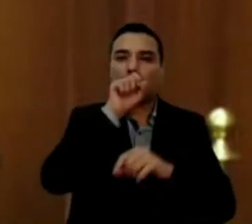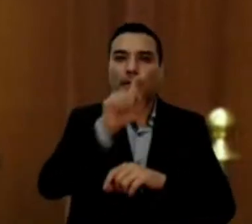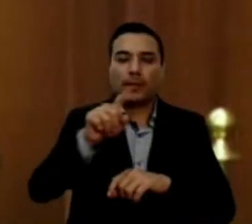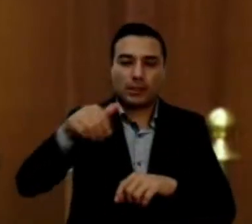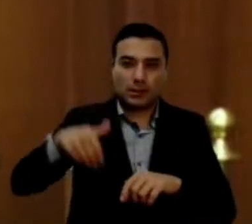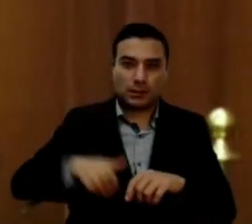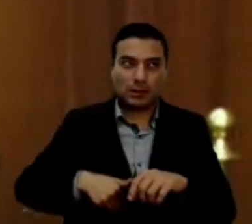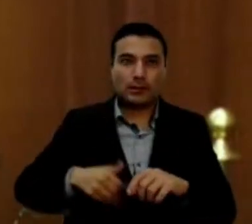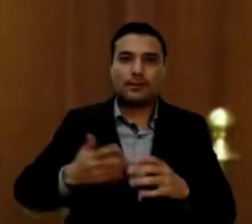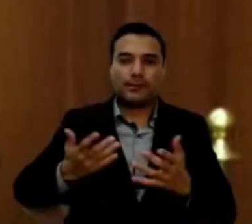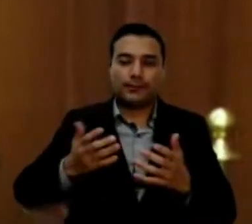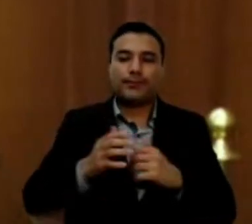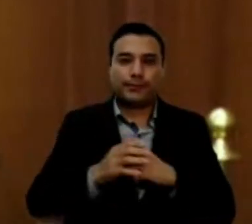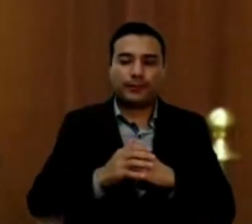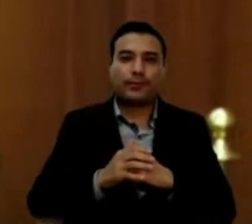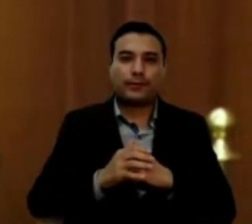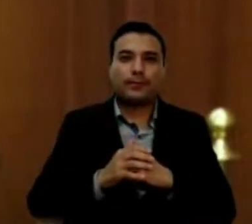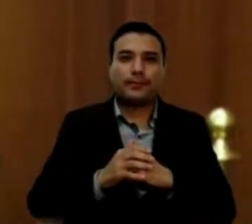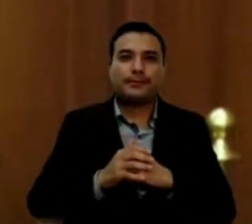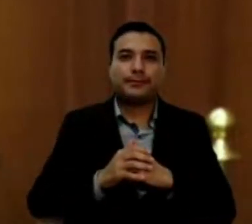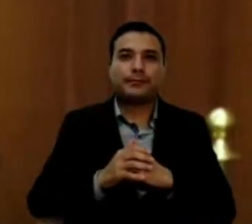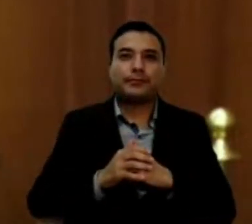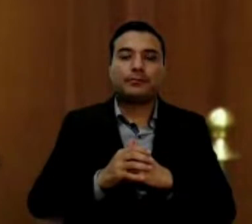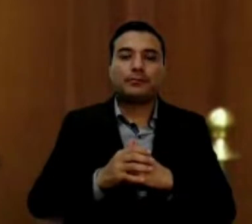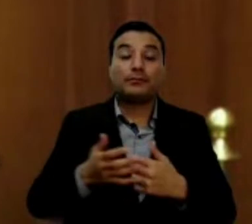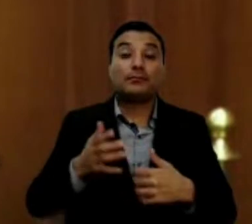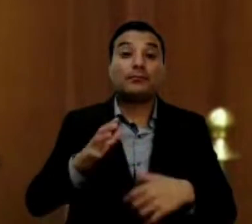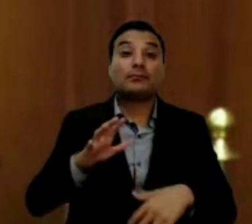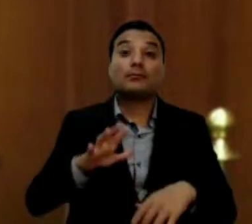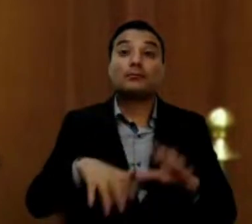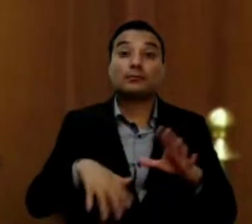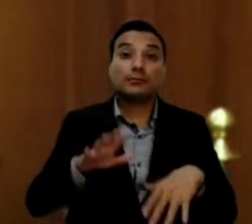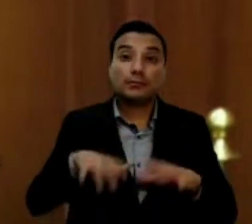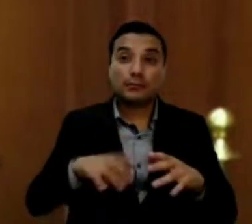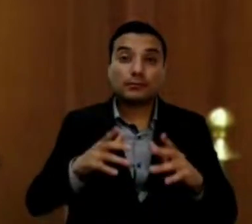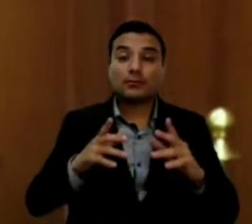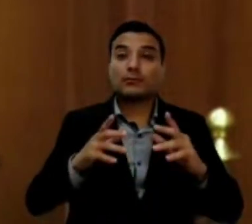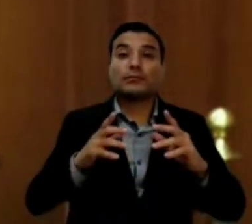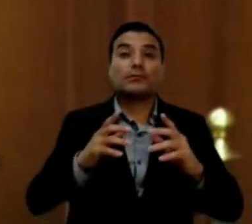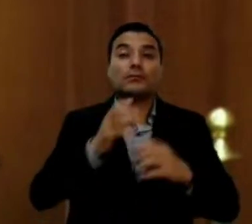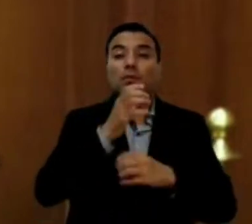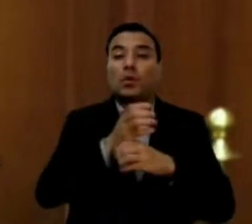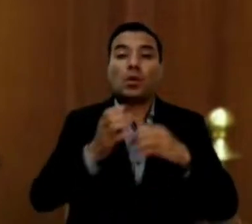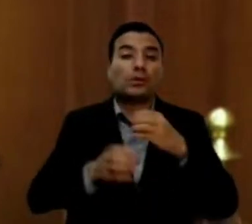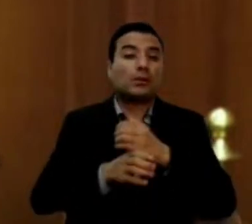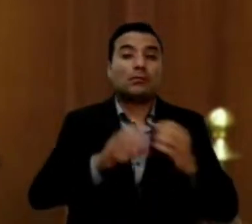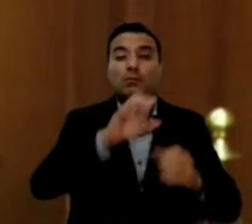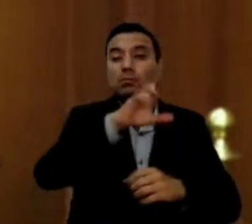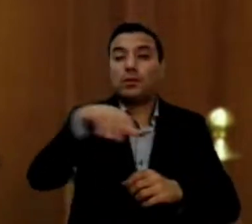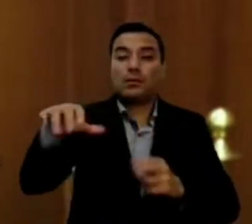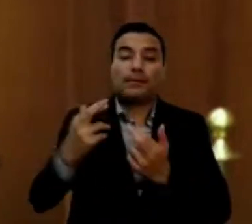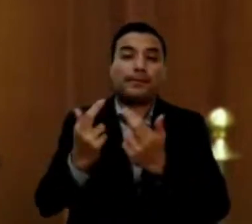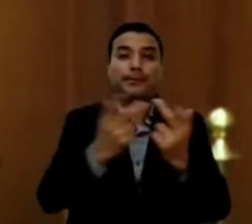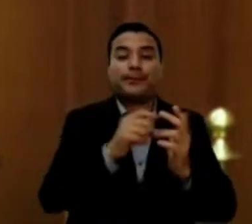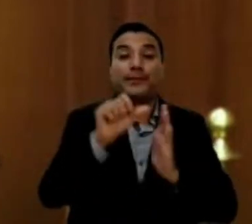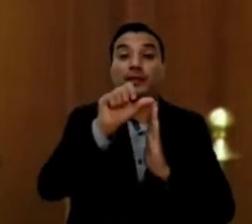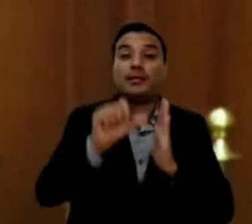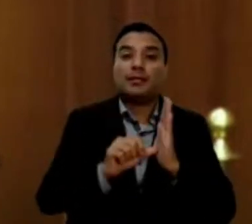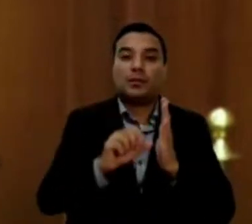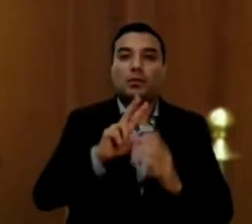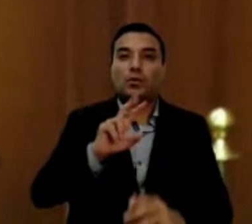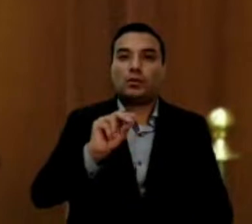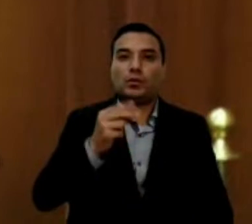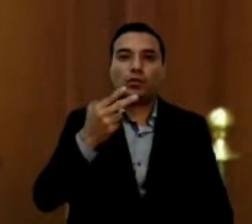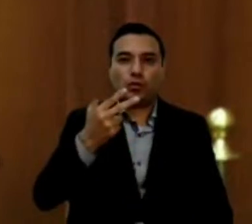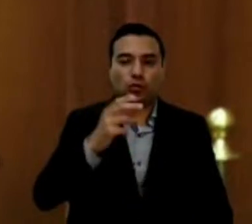hayan circulado o se encuentren circulando en la vía pública. En este sentido, el artículo 288